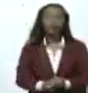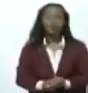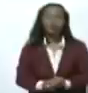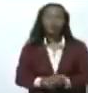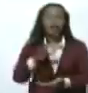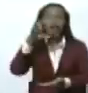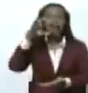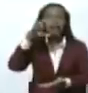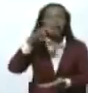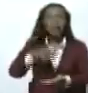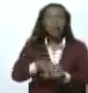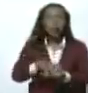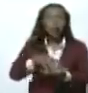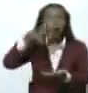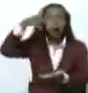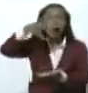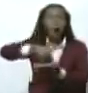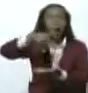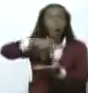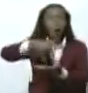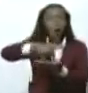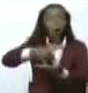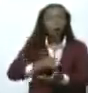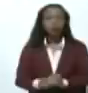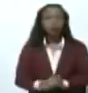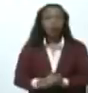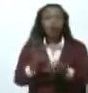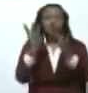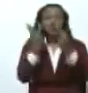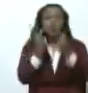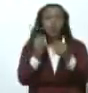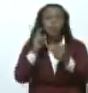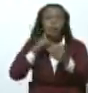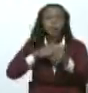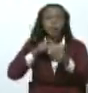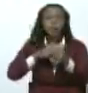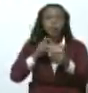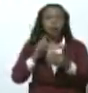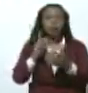Estado Carabobo, cifra de participación